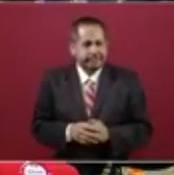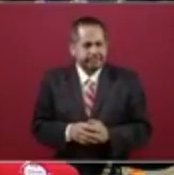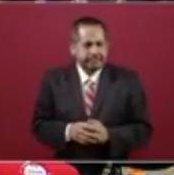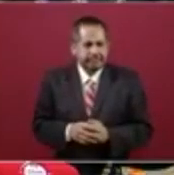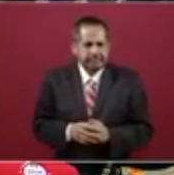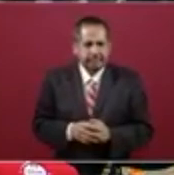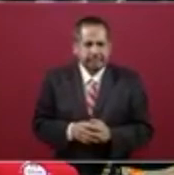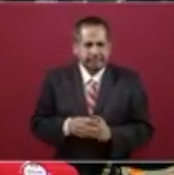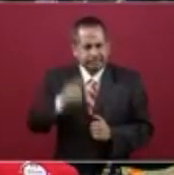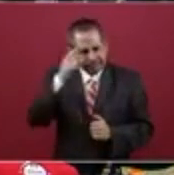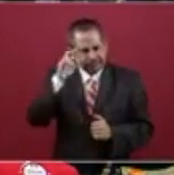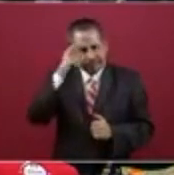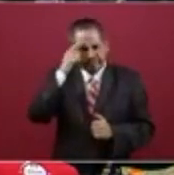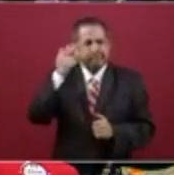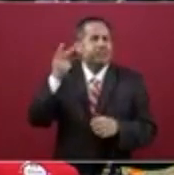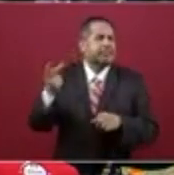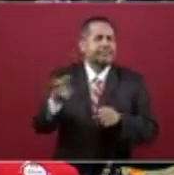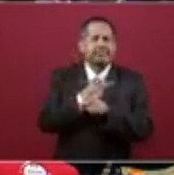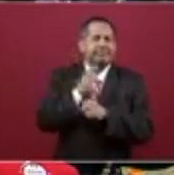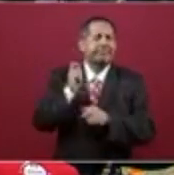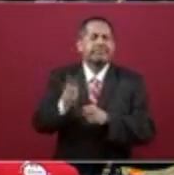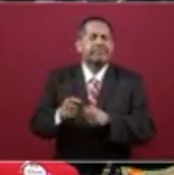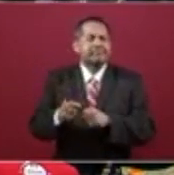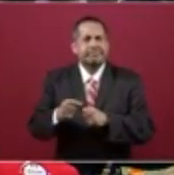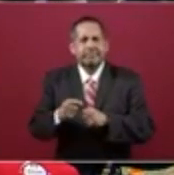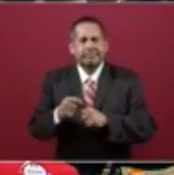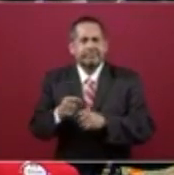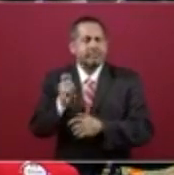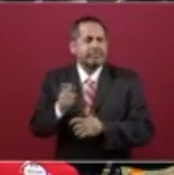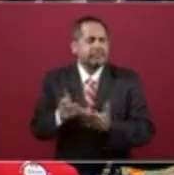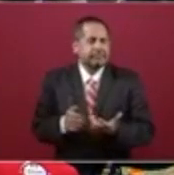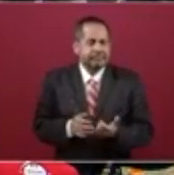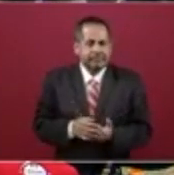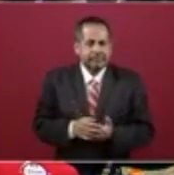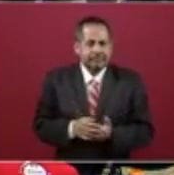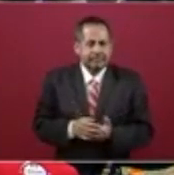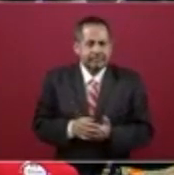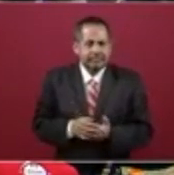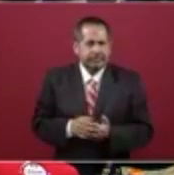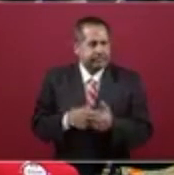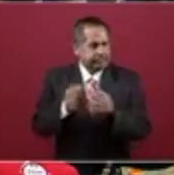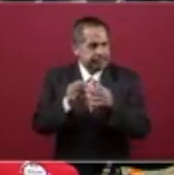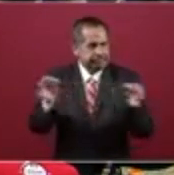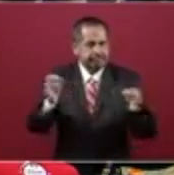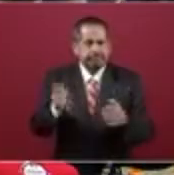la máxima de que el que no